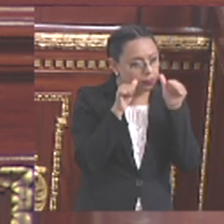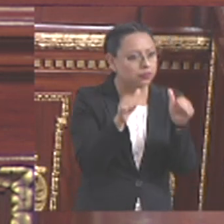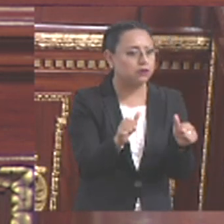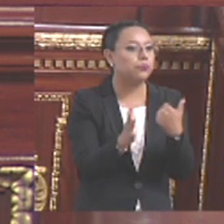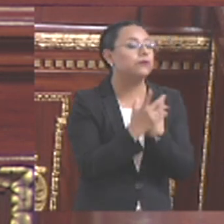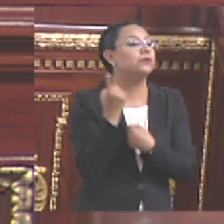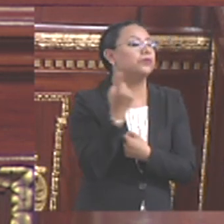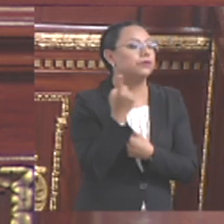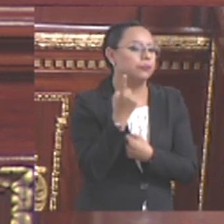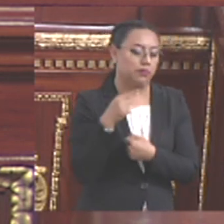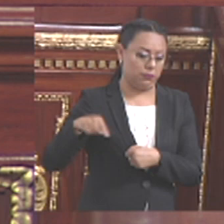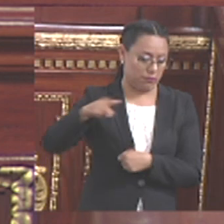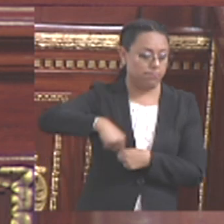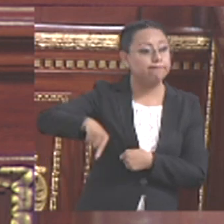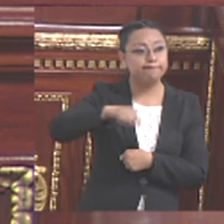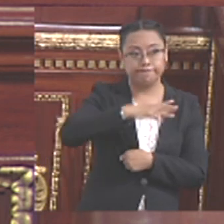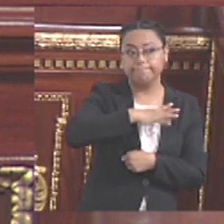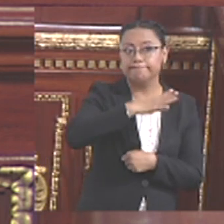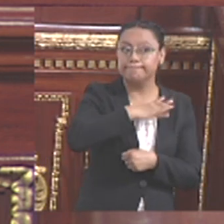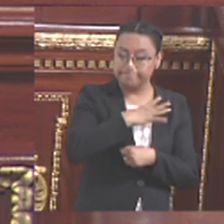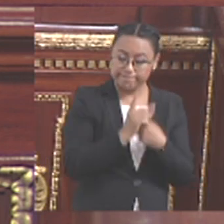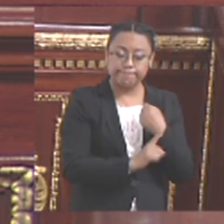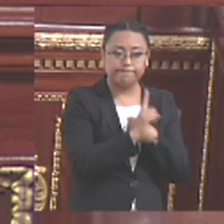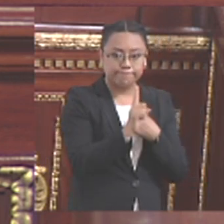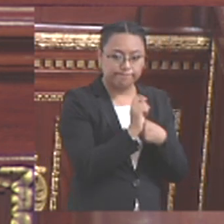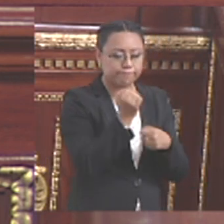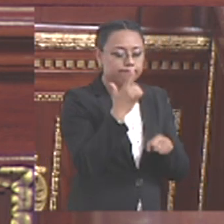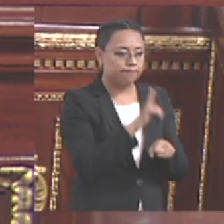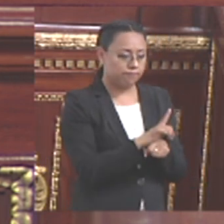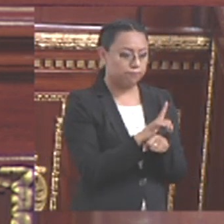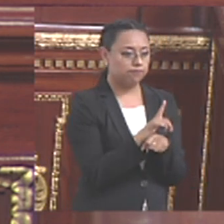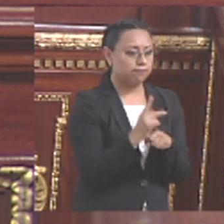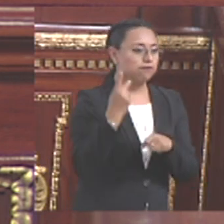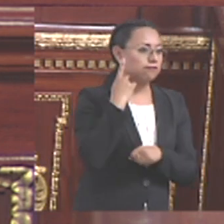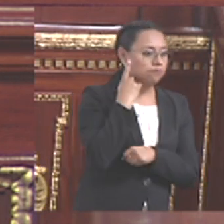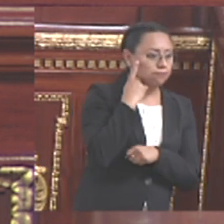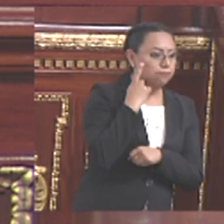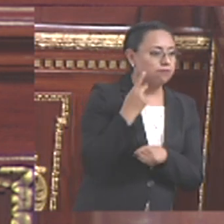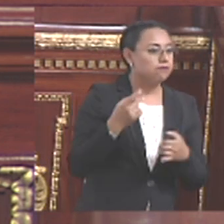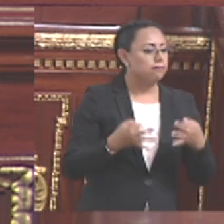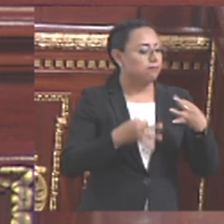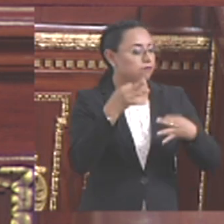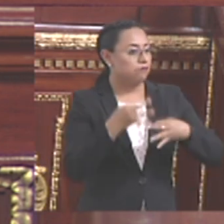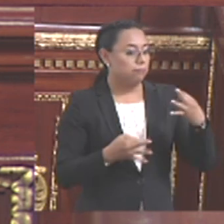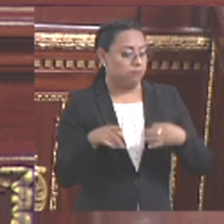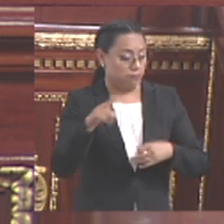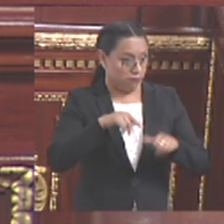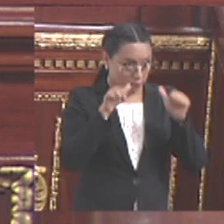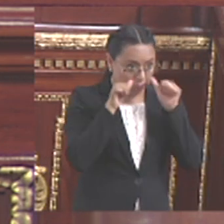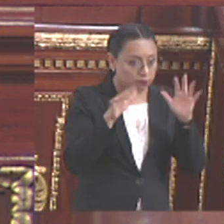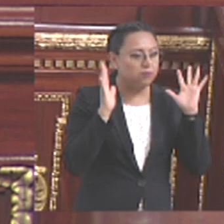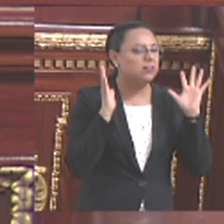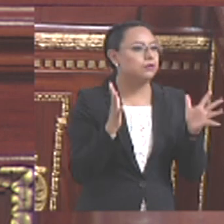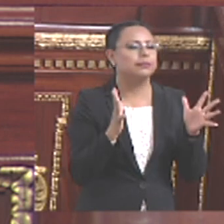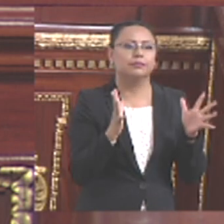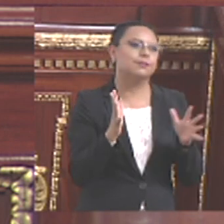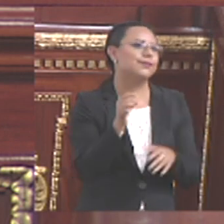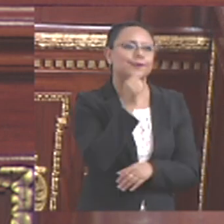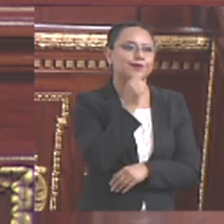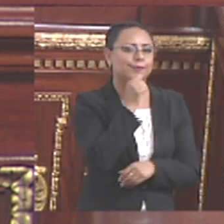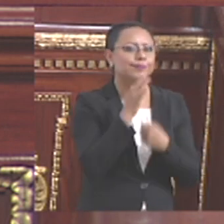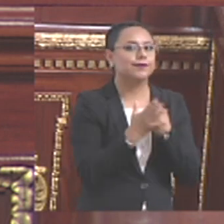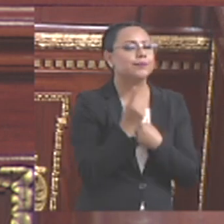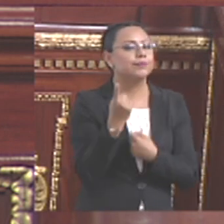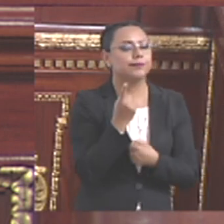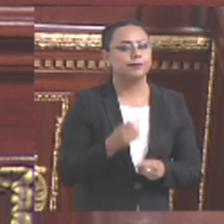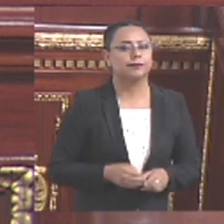todos ellos tienen un conflicto social, político y judicial que no han podido atender porque meten mano